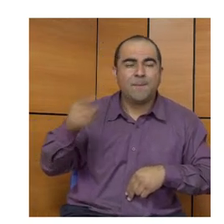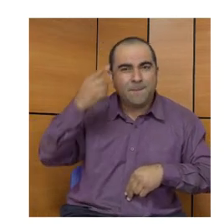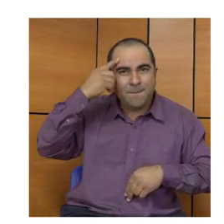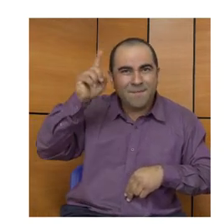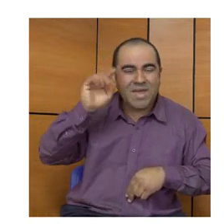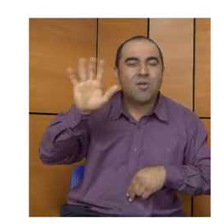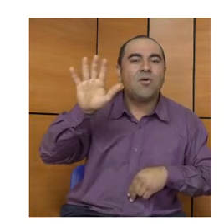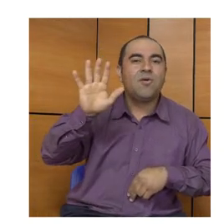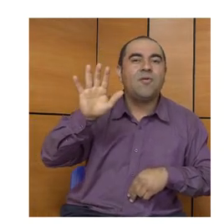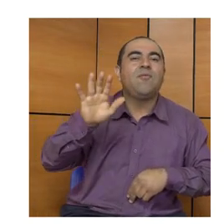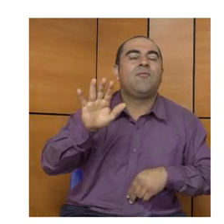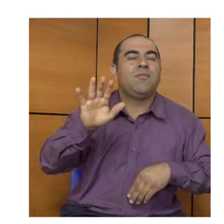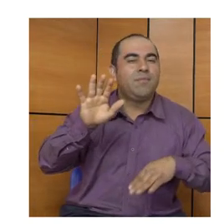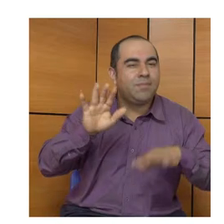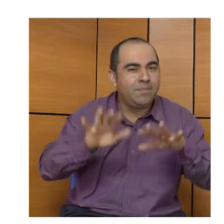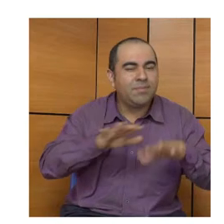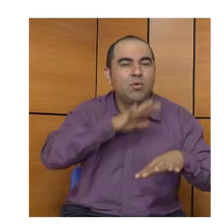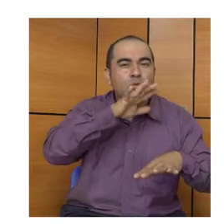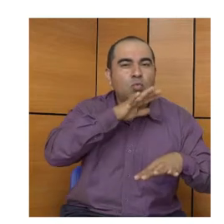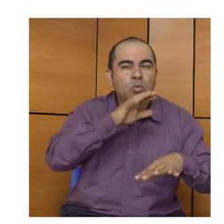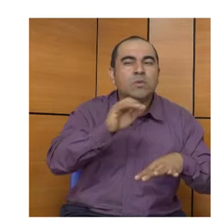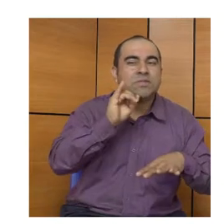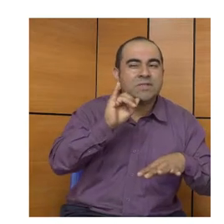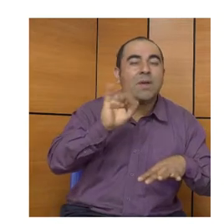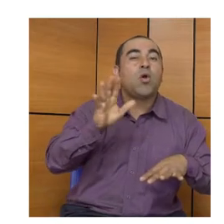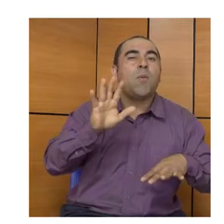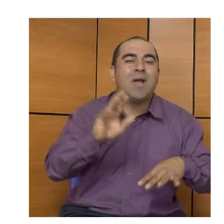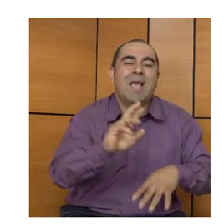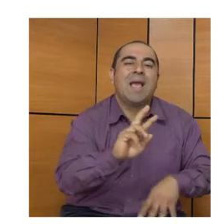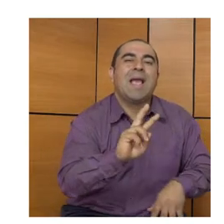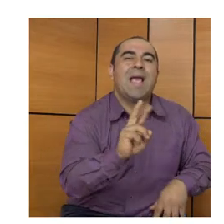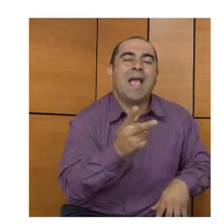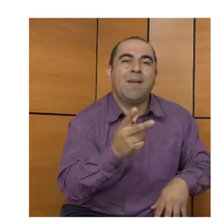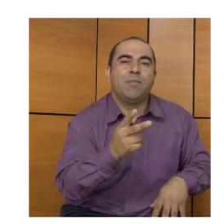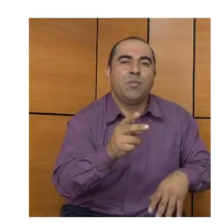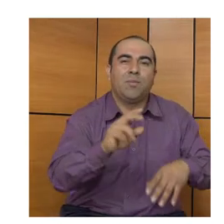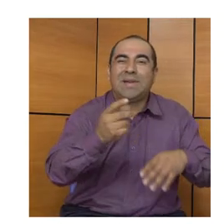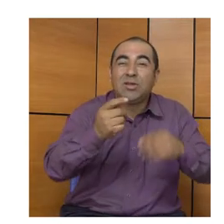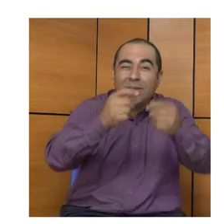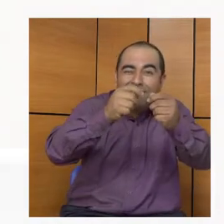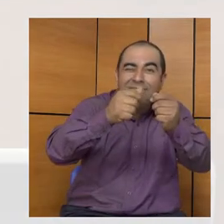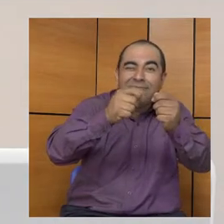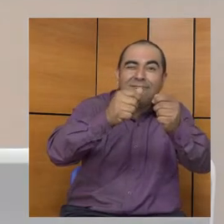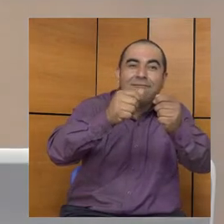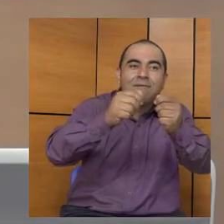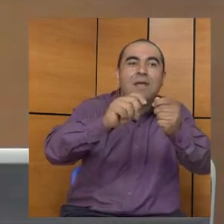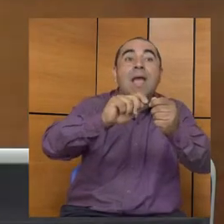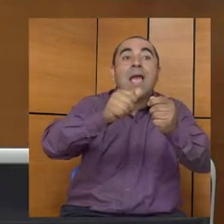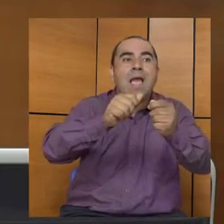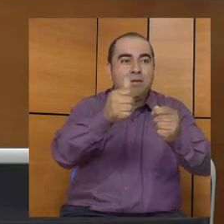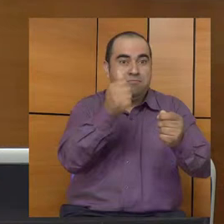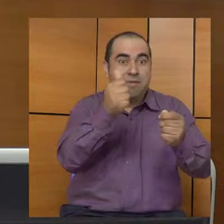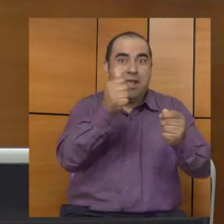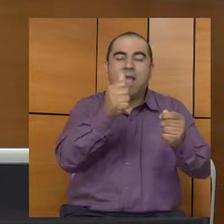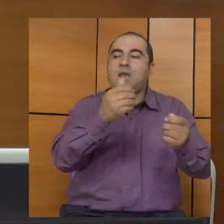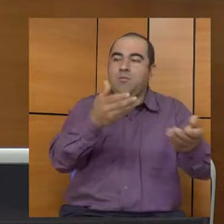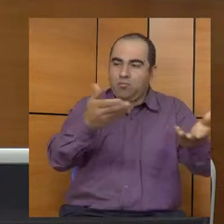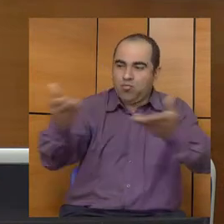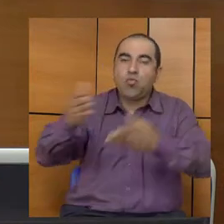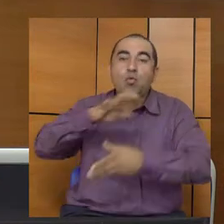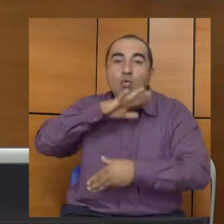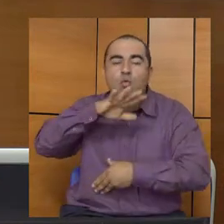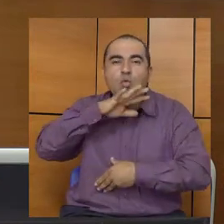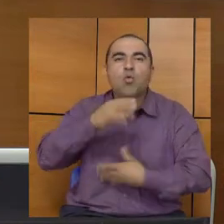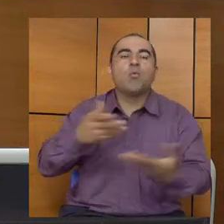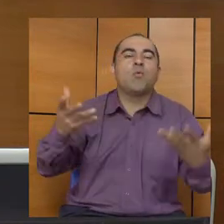necesitan ciertos ajustes, ciertas adaptaciones. no funcionan bien, pero tenemos que tener en